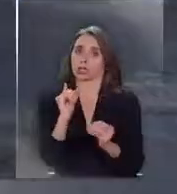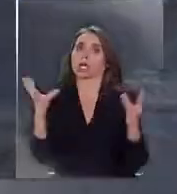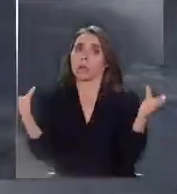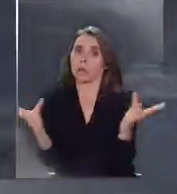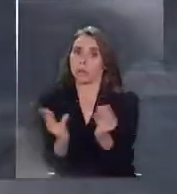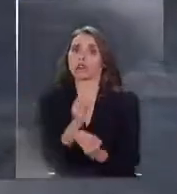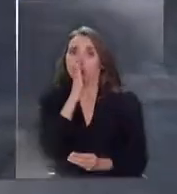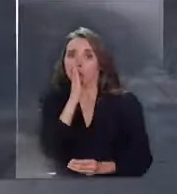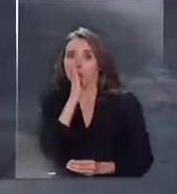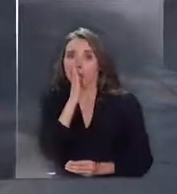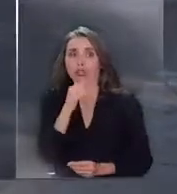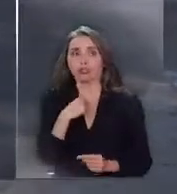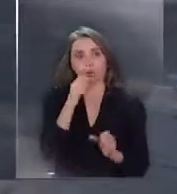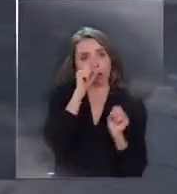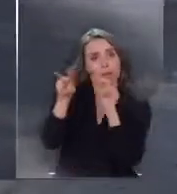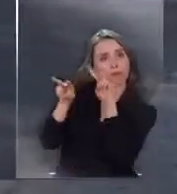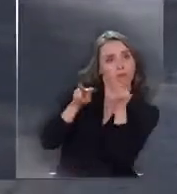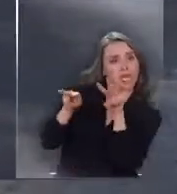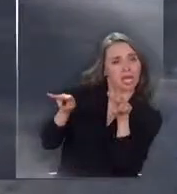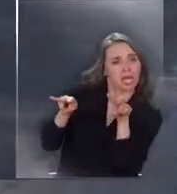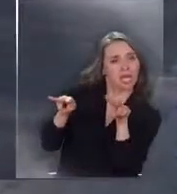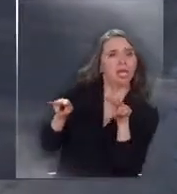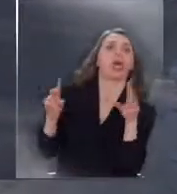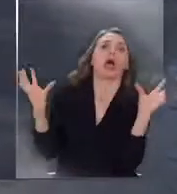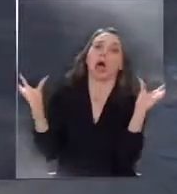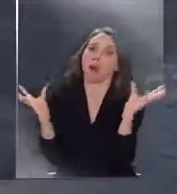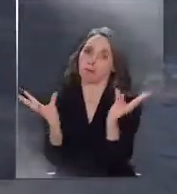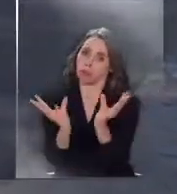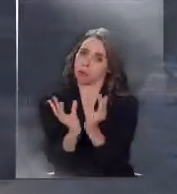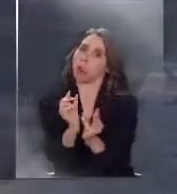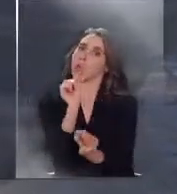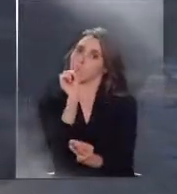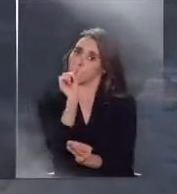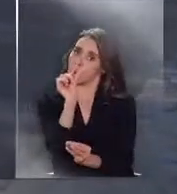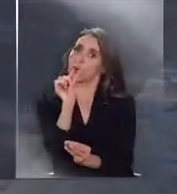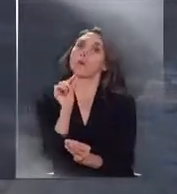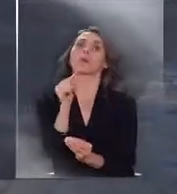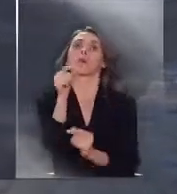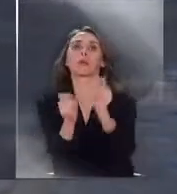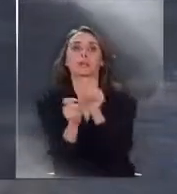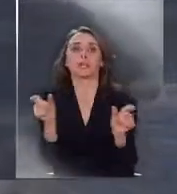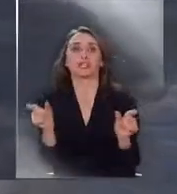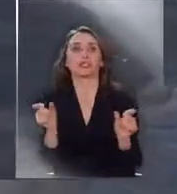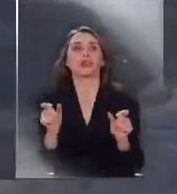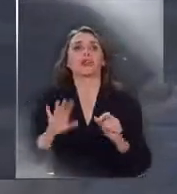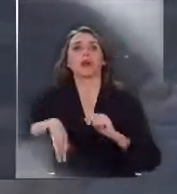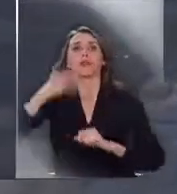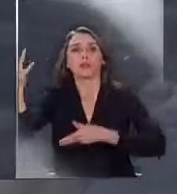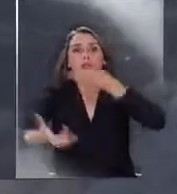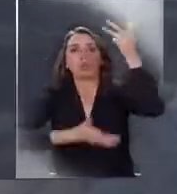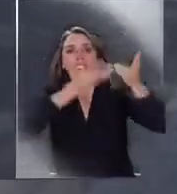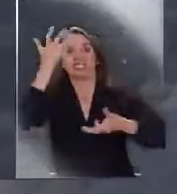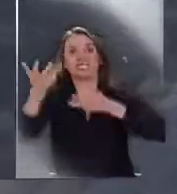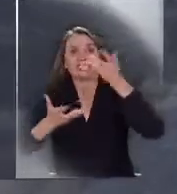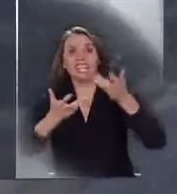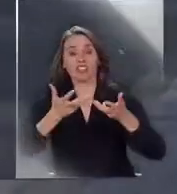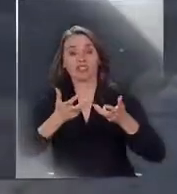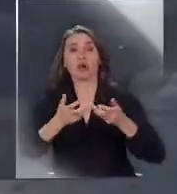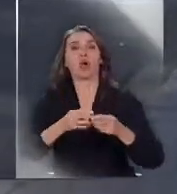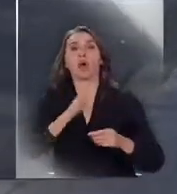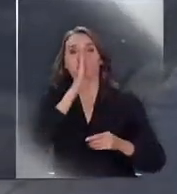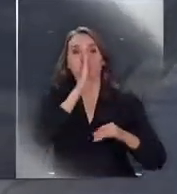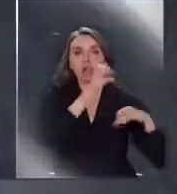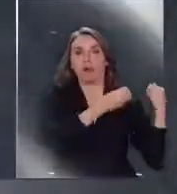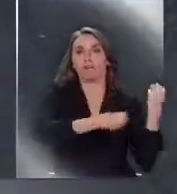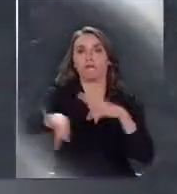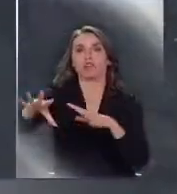menos perros. Por lo que yo he visto a simple vista, ha mermado un poco, pero la verdad de las cosas, la gente después del incendio siguió dejando a los perros botados y no se